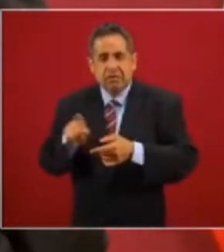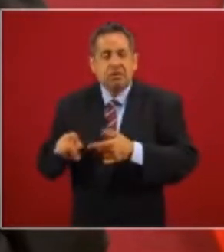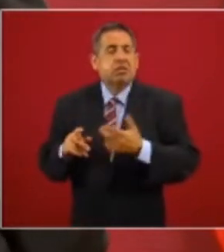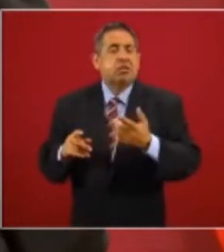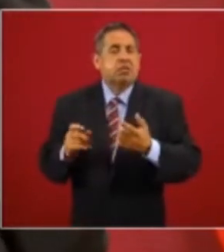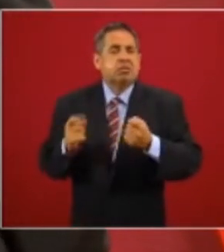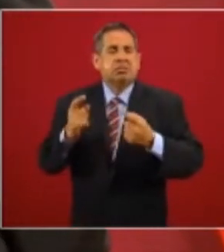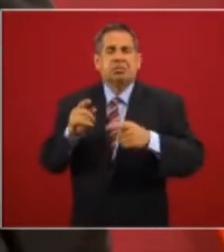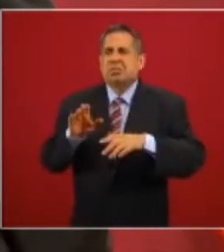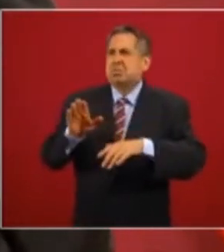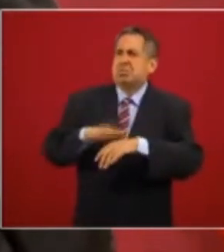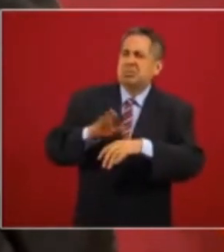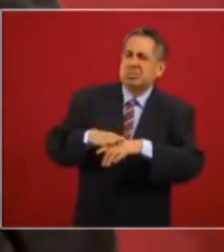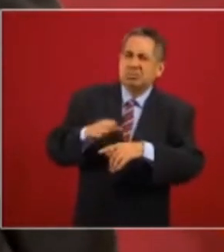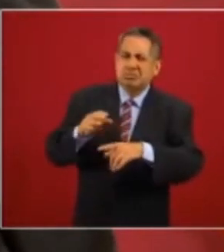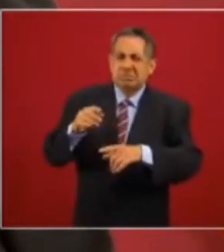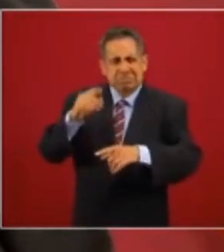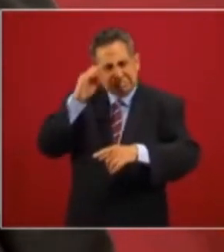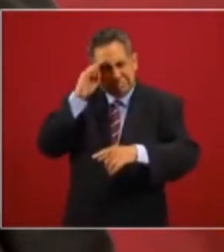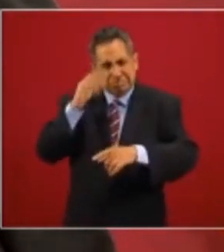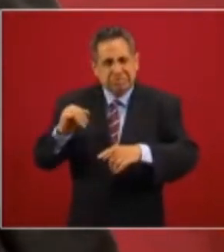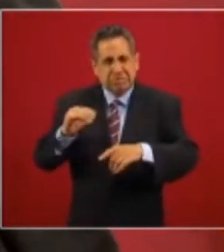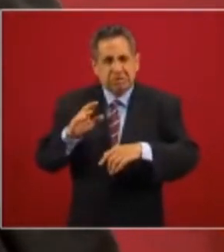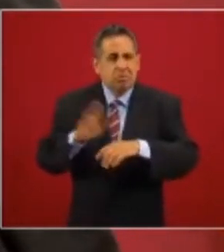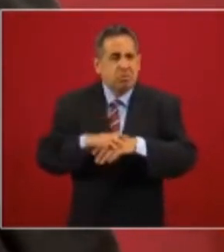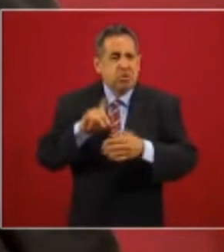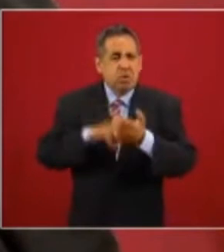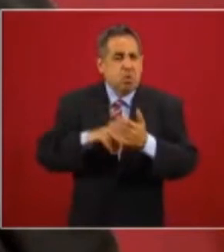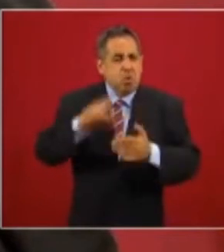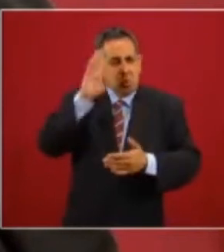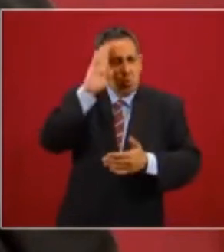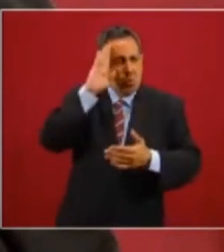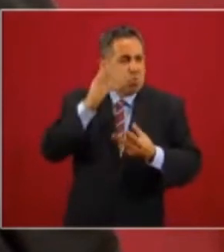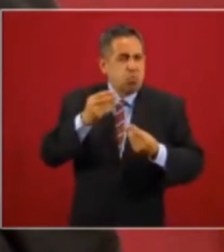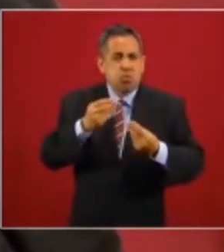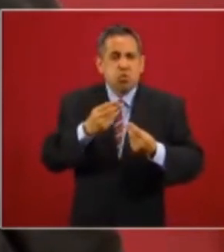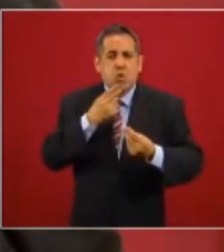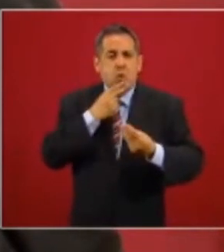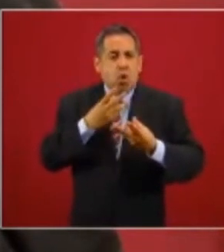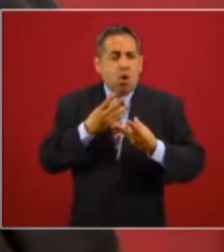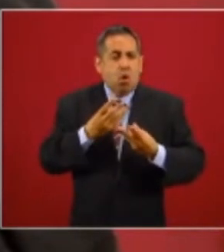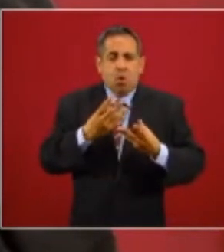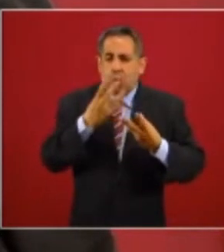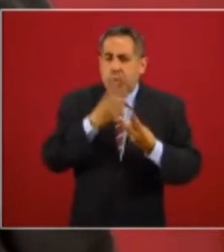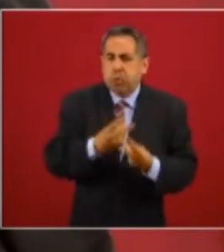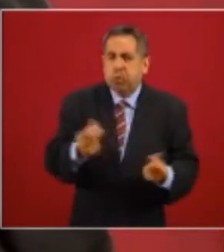cuestionamientos por el excesivo consumo de agua.